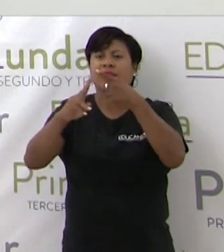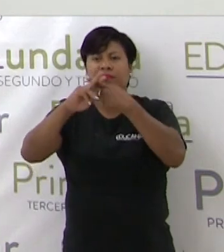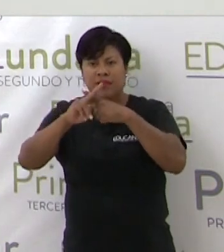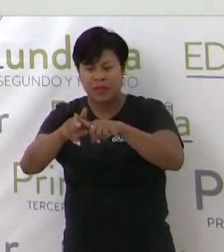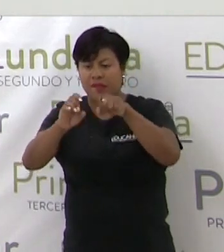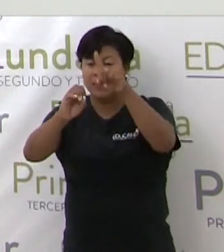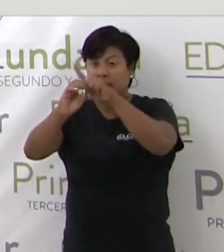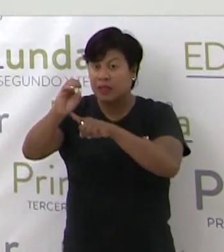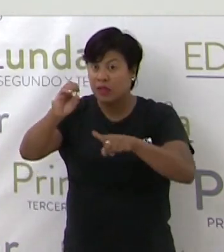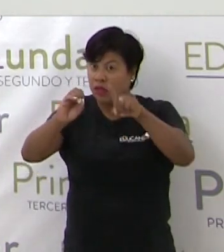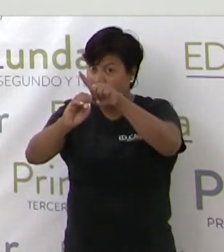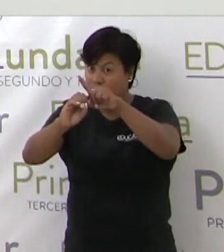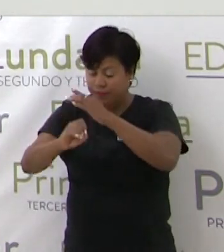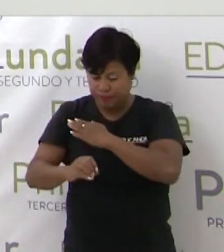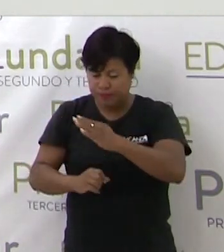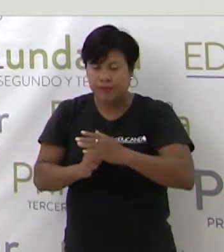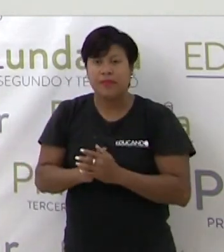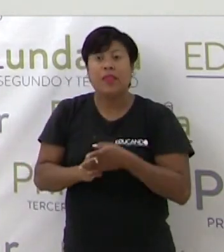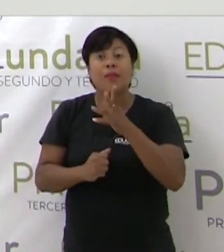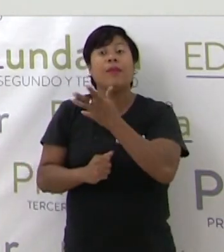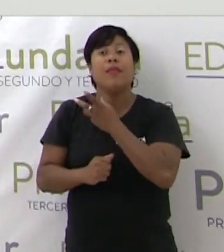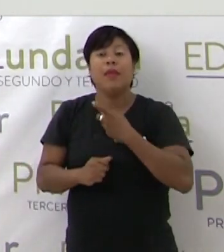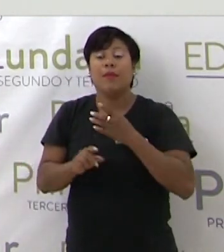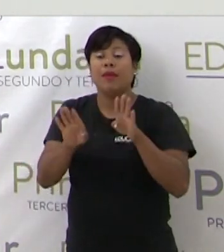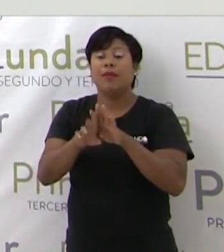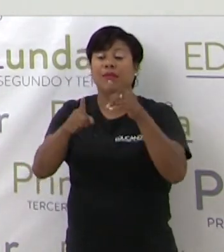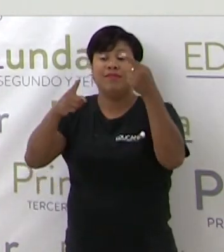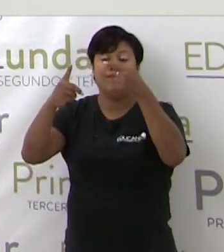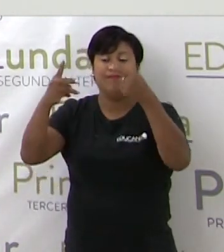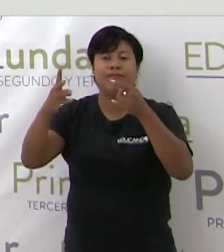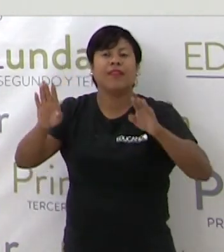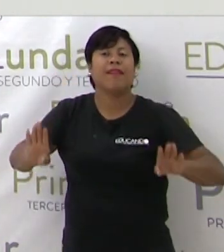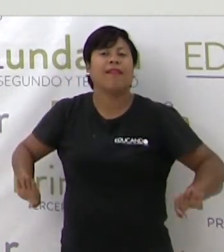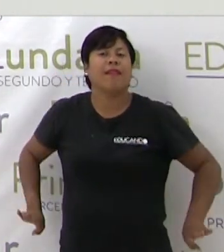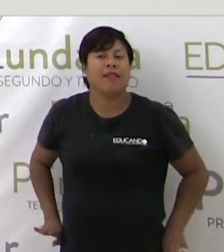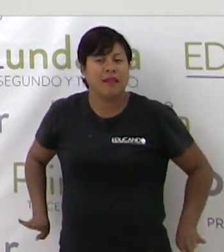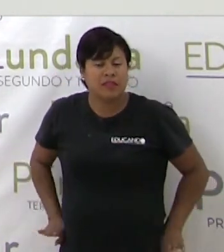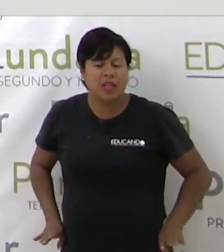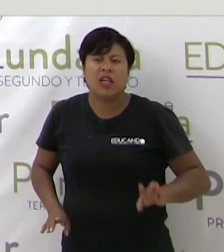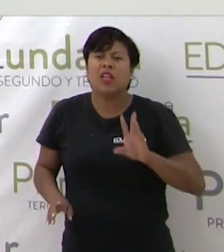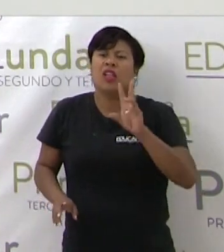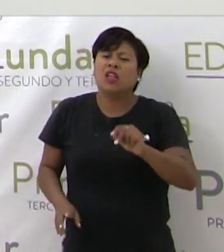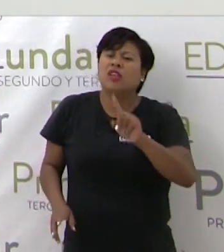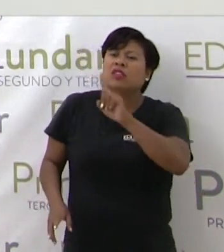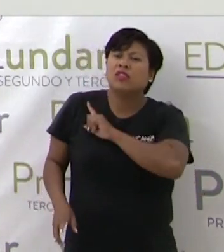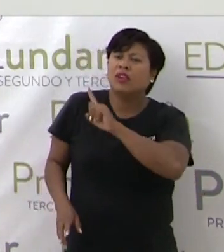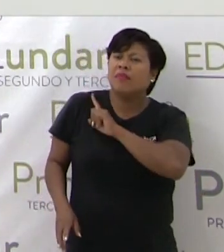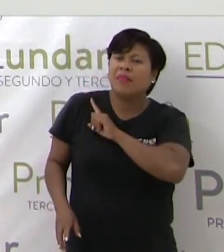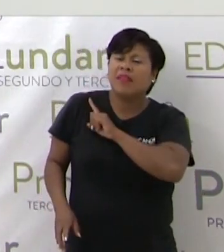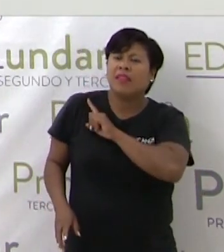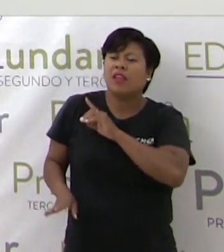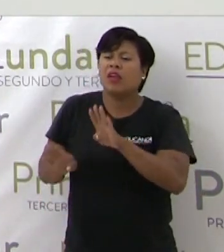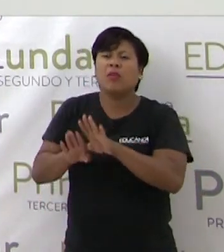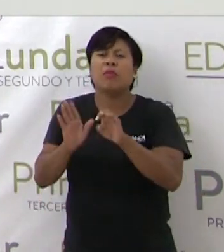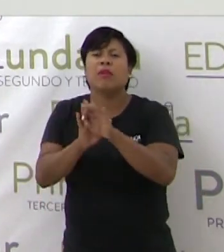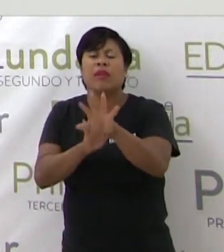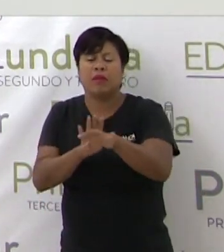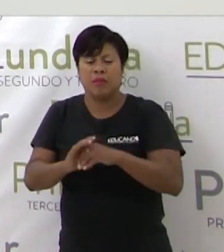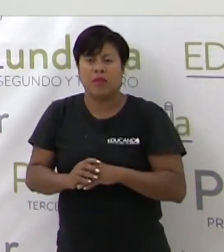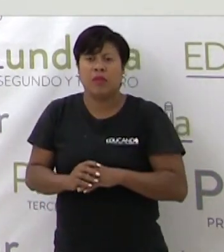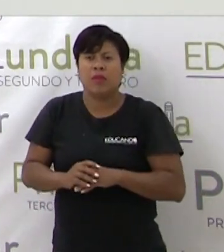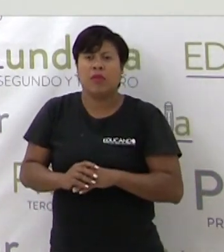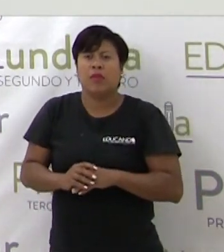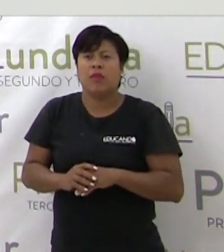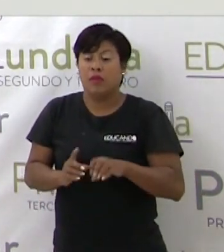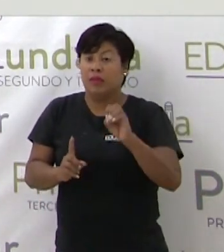círculo. Bueno, pero tienen que cumplir ciertas características también, no nada más porque, como por ejemplo, tenemos